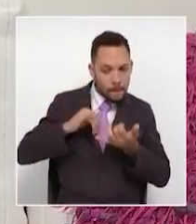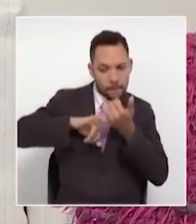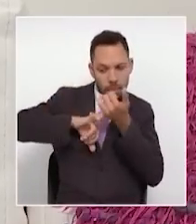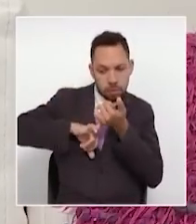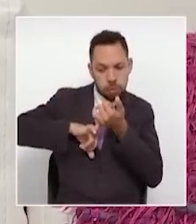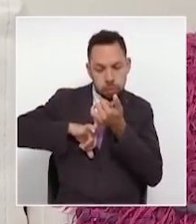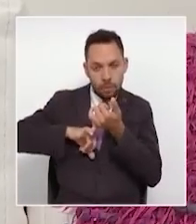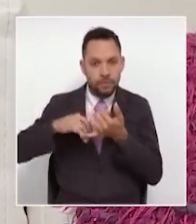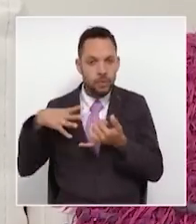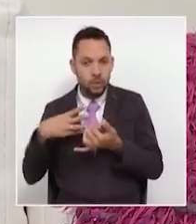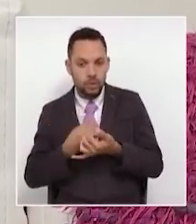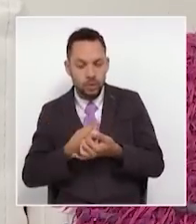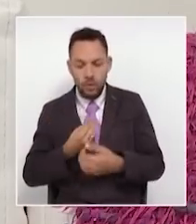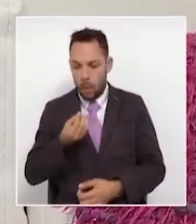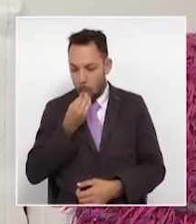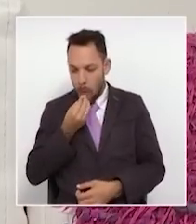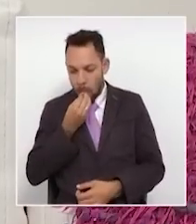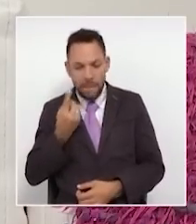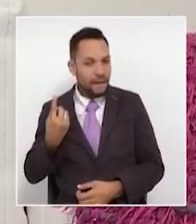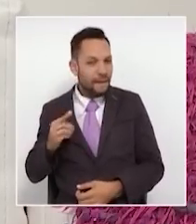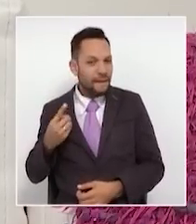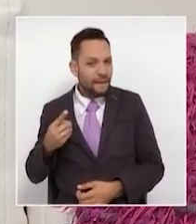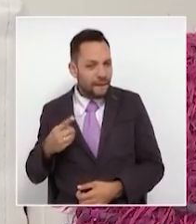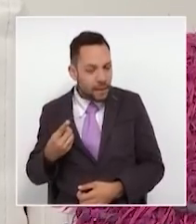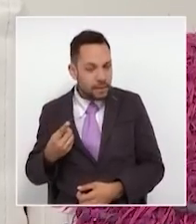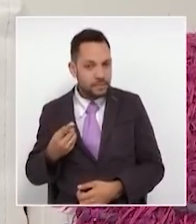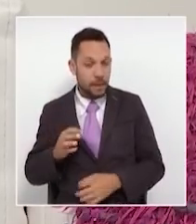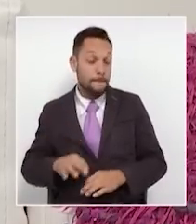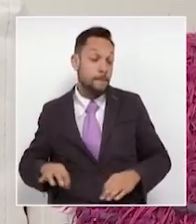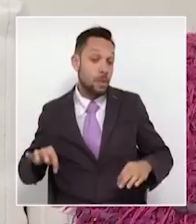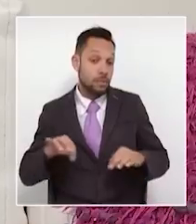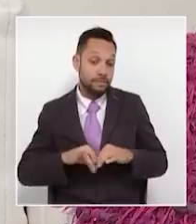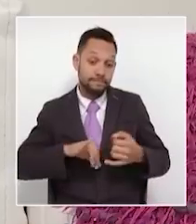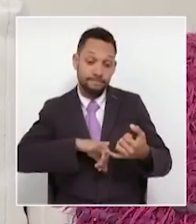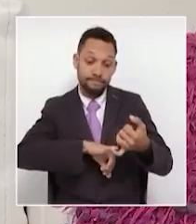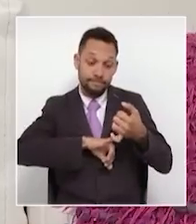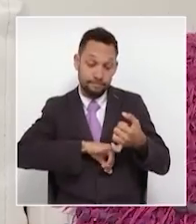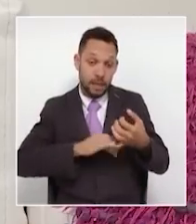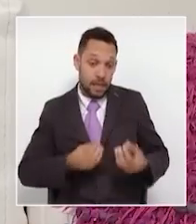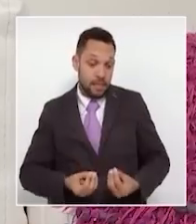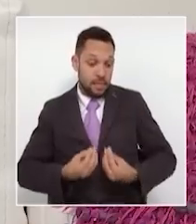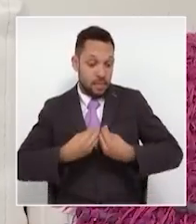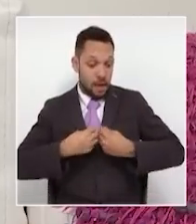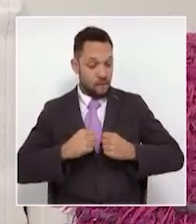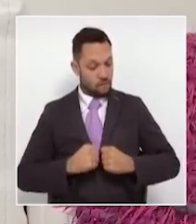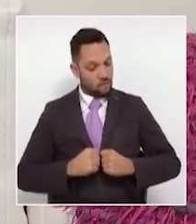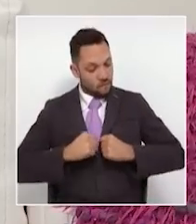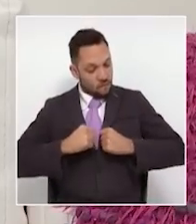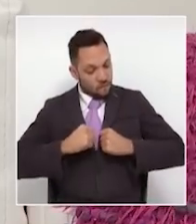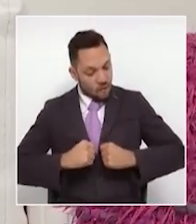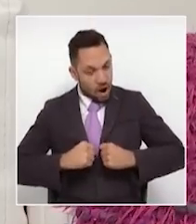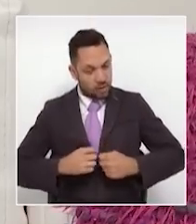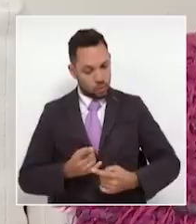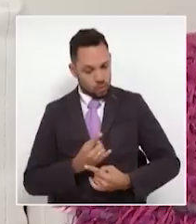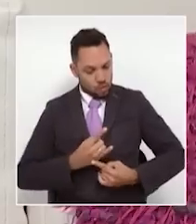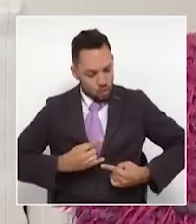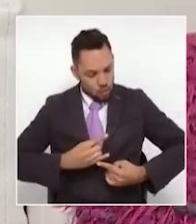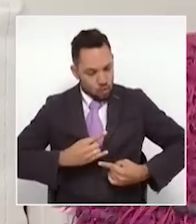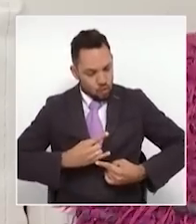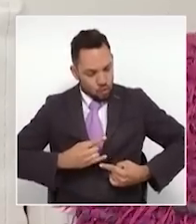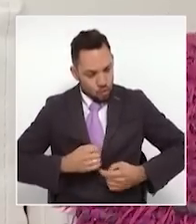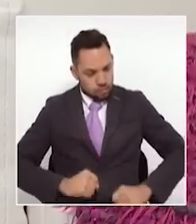estemos llevando los alimentos nos proporcionan las vitaminas minerales y la materia prima para que